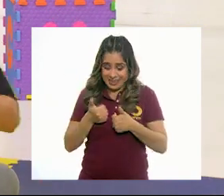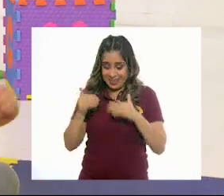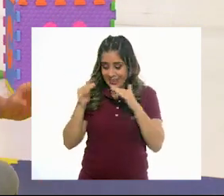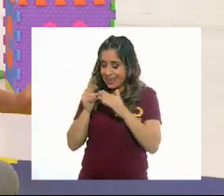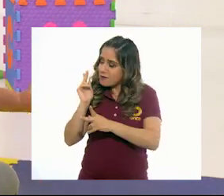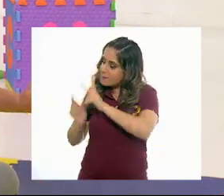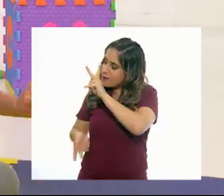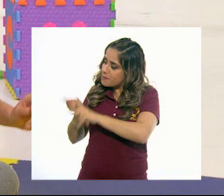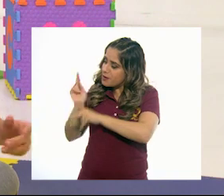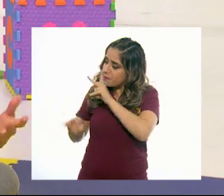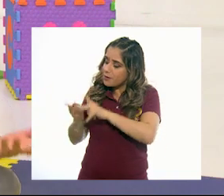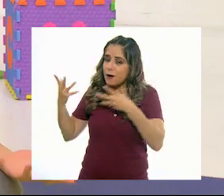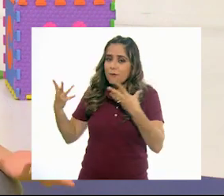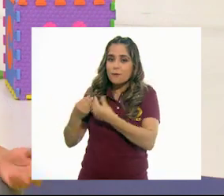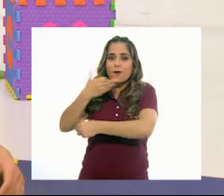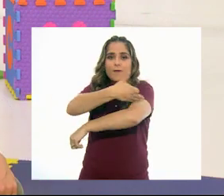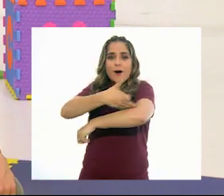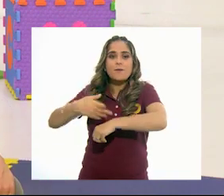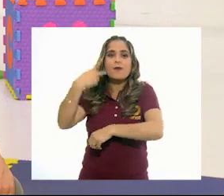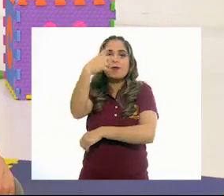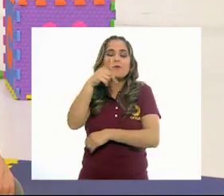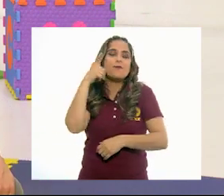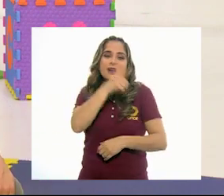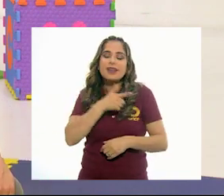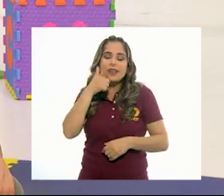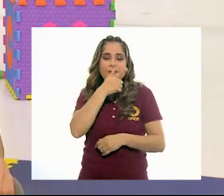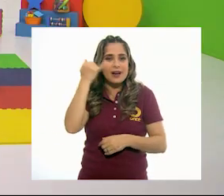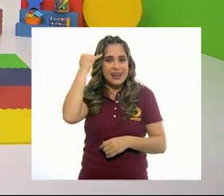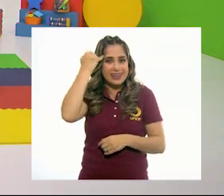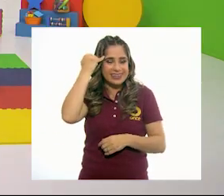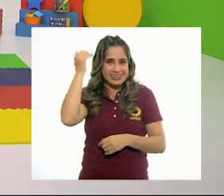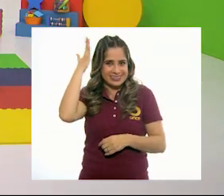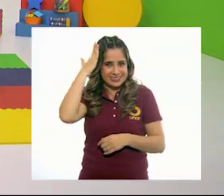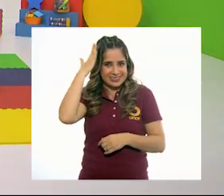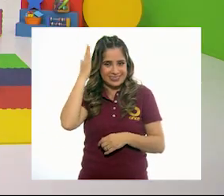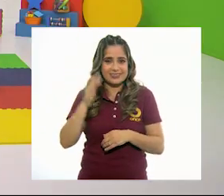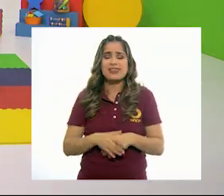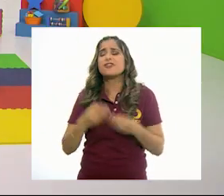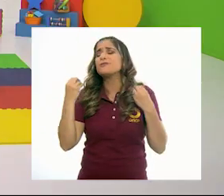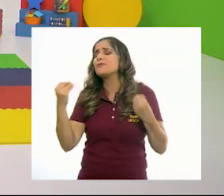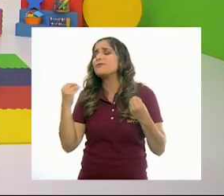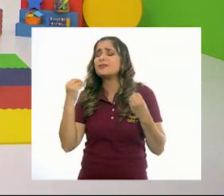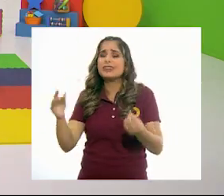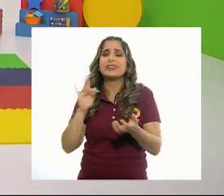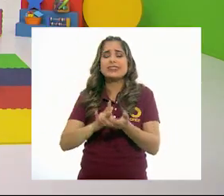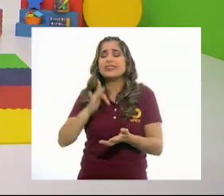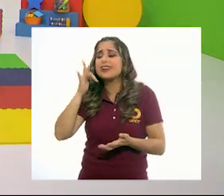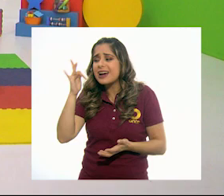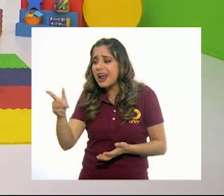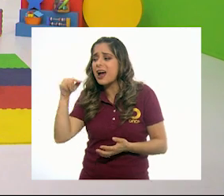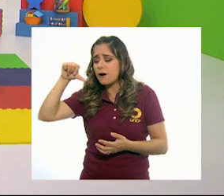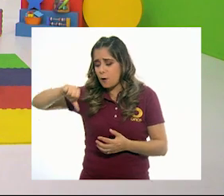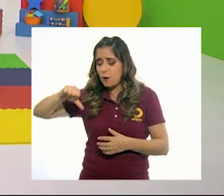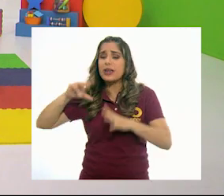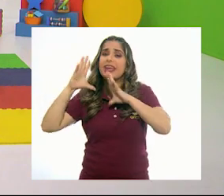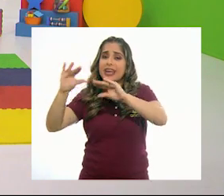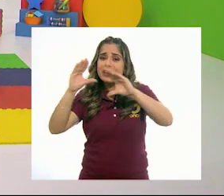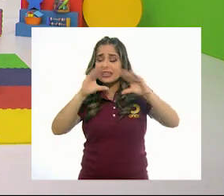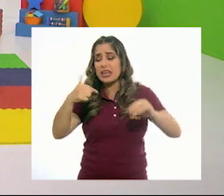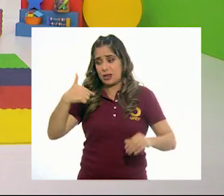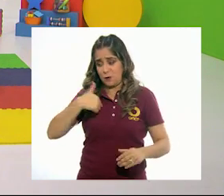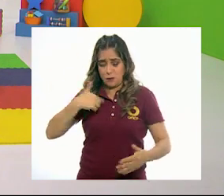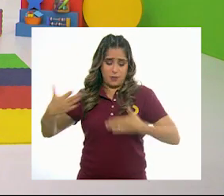practicarla y platicas con tu familia en tu hermosa lengua materna? Hapsiri, muchísimas gracias por la sesión de hoy. Me